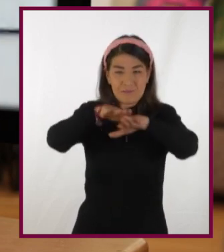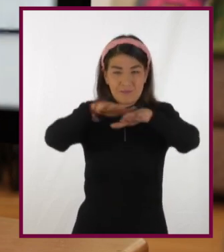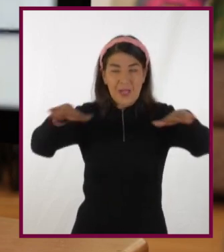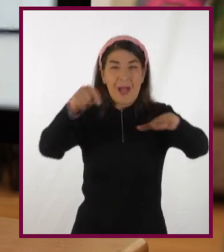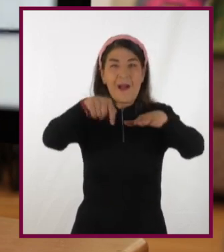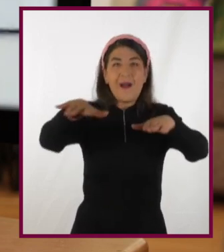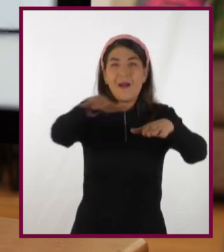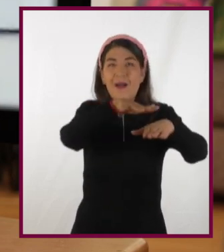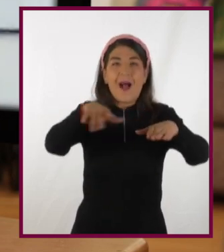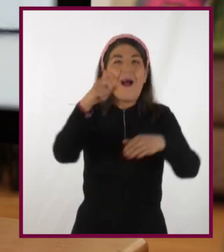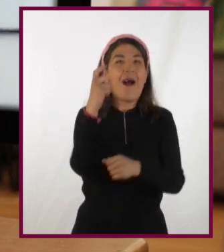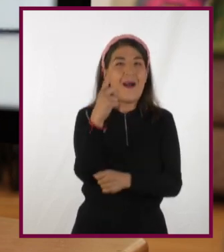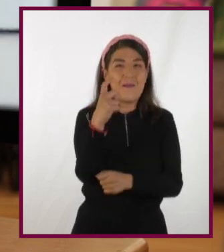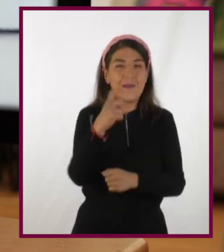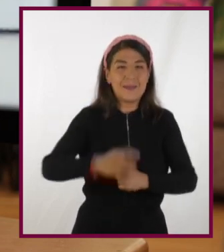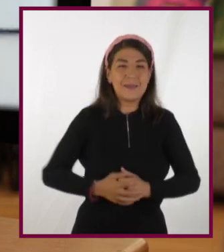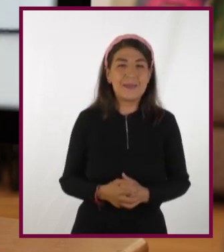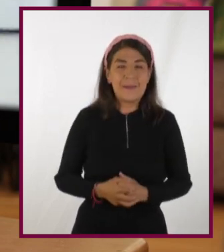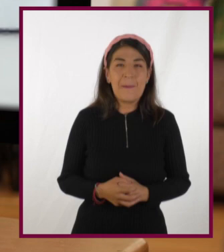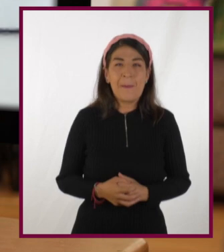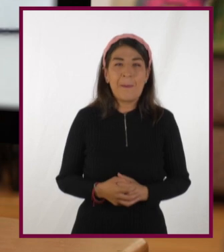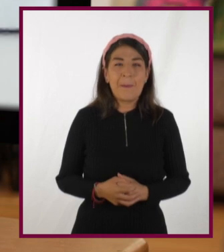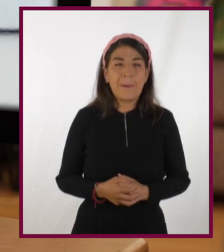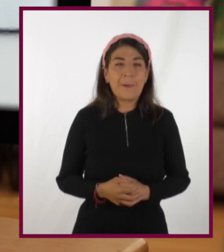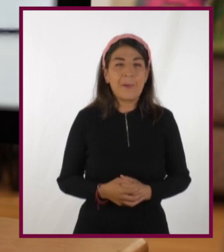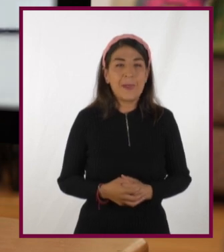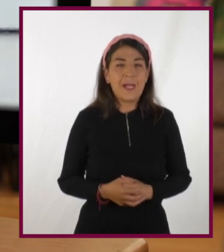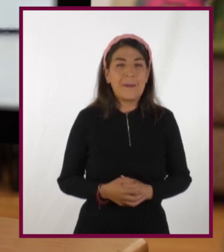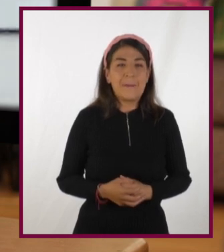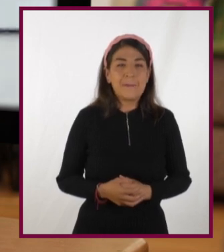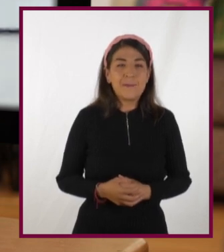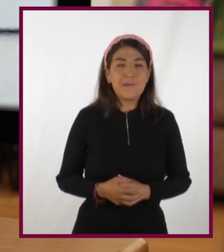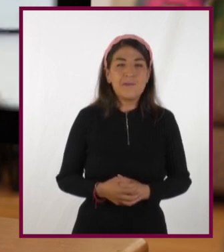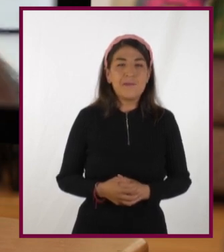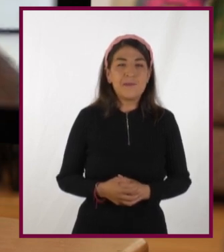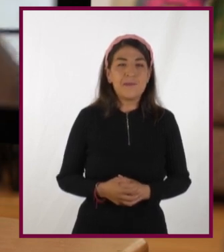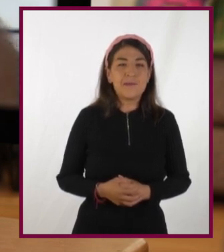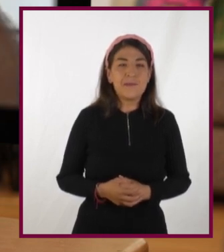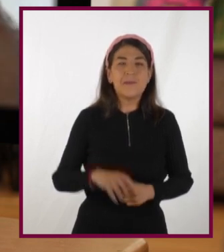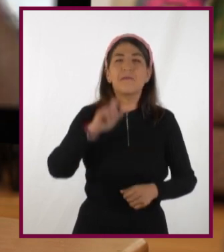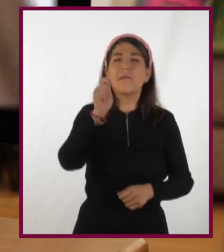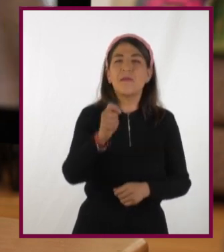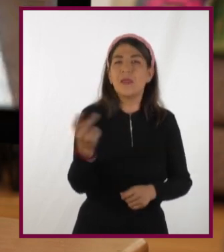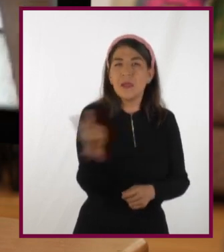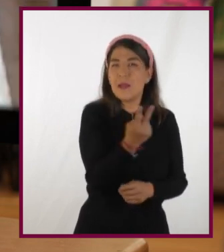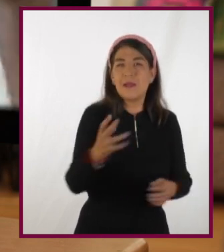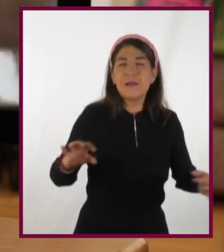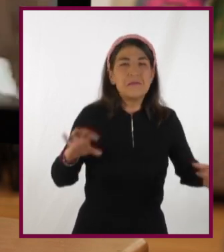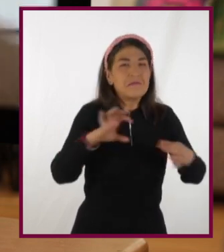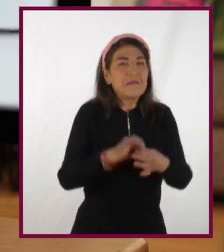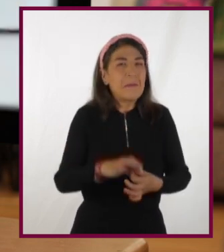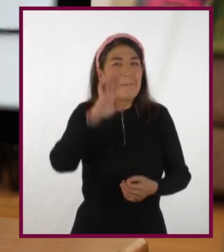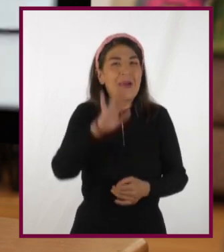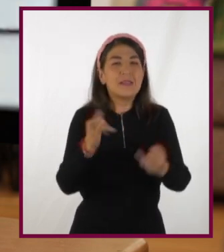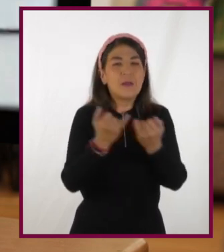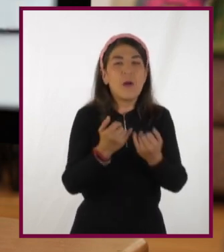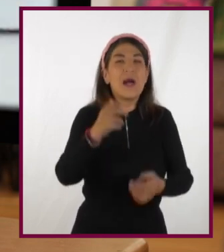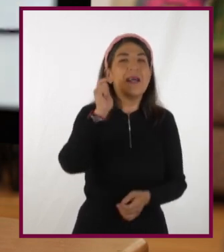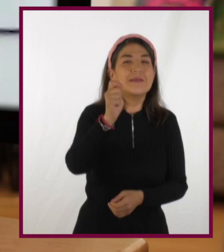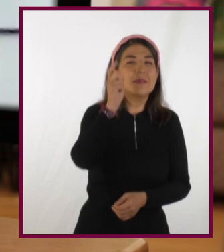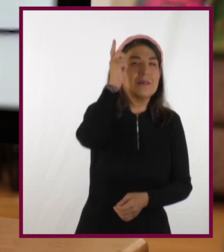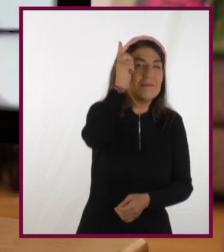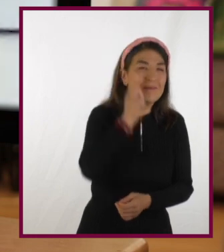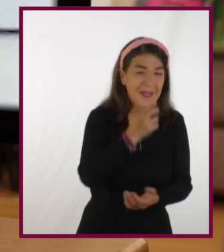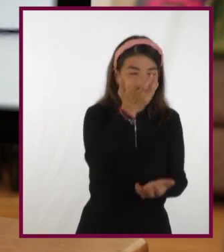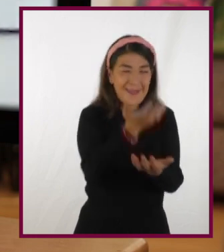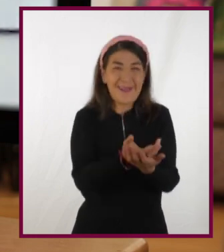agua desplazado por el cuerpo. ¿Sí? Es lo que dicen, ¿no? Entonces, si vemos, ambos se refieren a situaciones en las cuales los fluidos están en